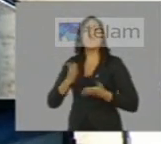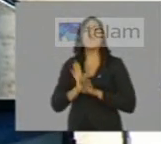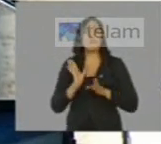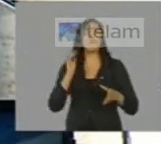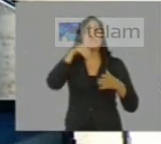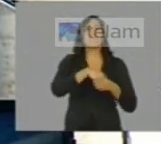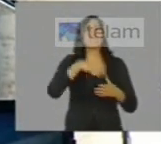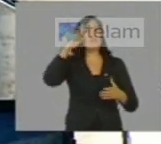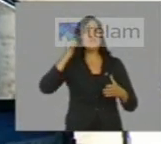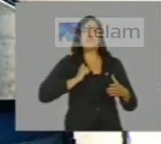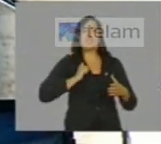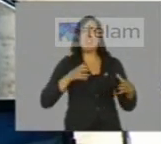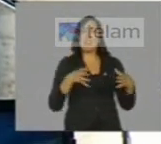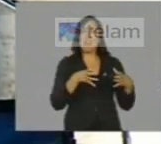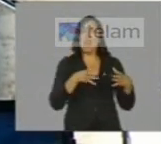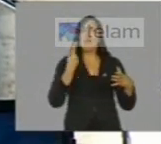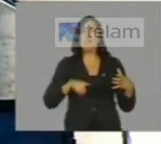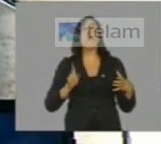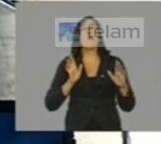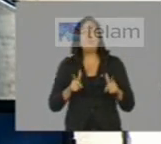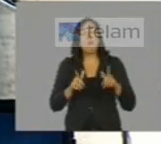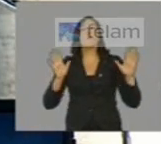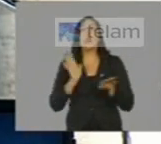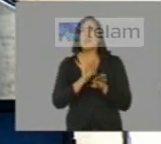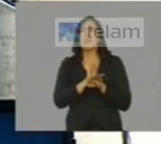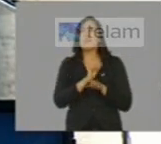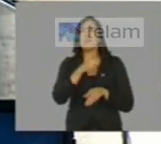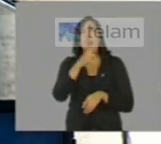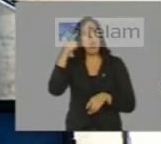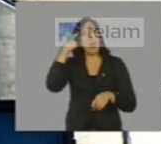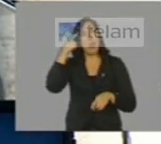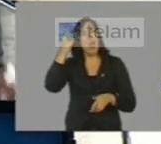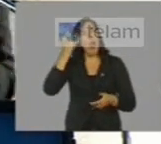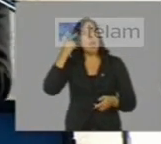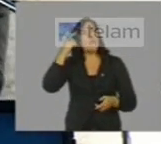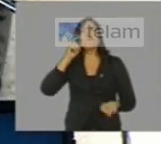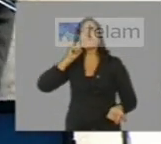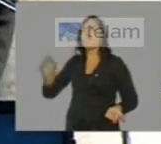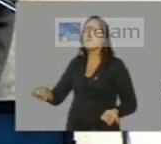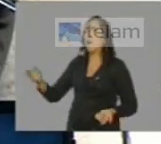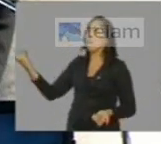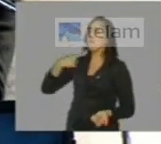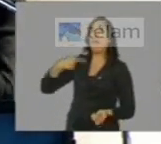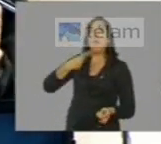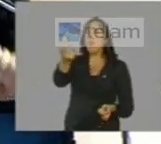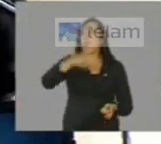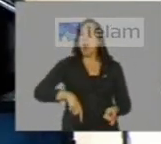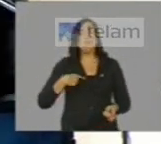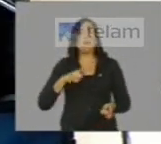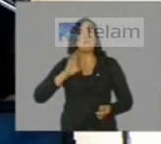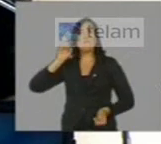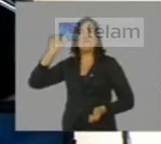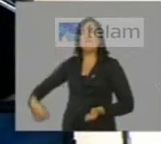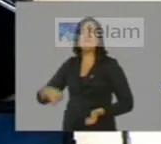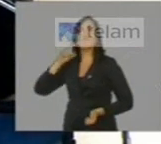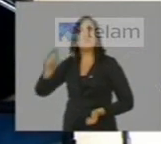político incorrecto, afortunadamente, decidió desobedecer las órdenes y